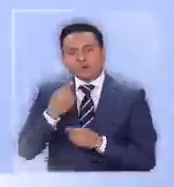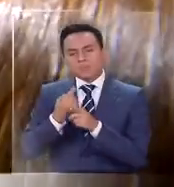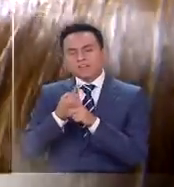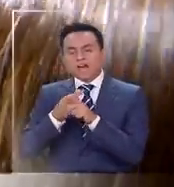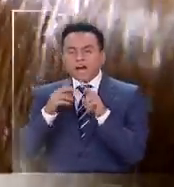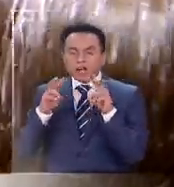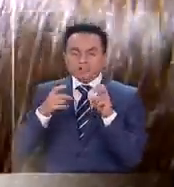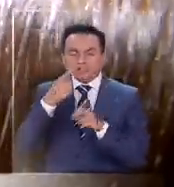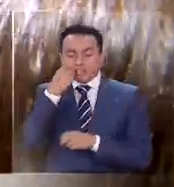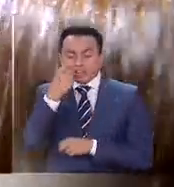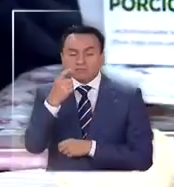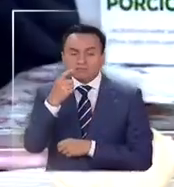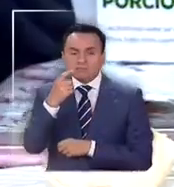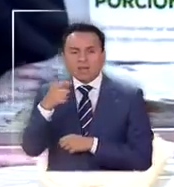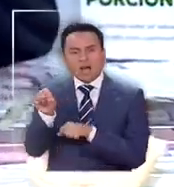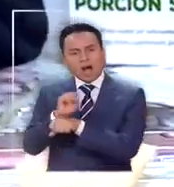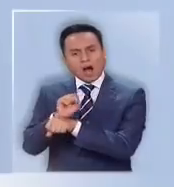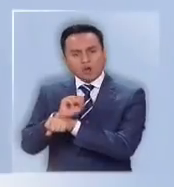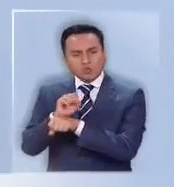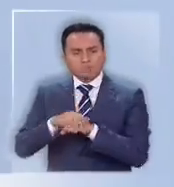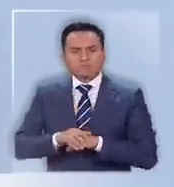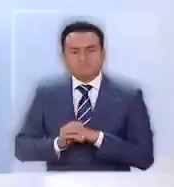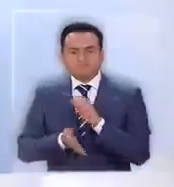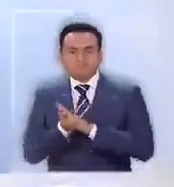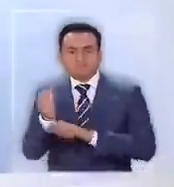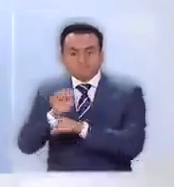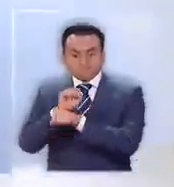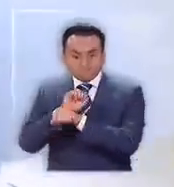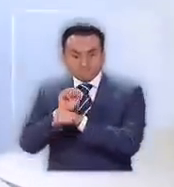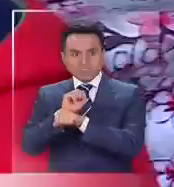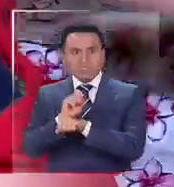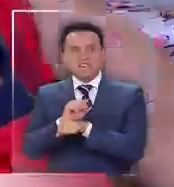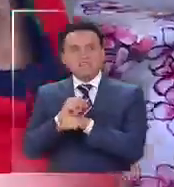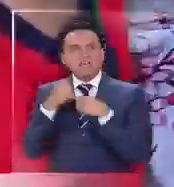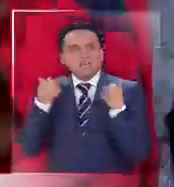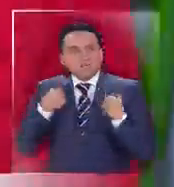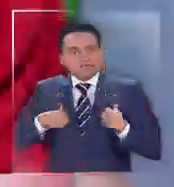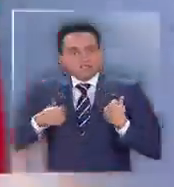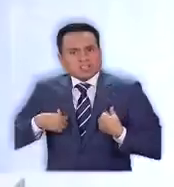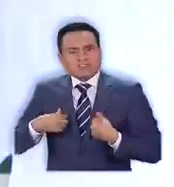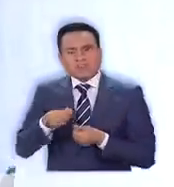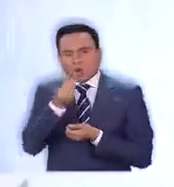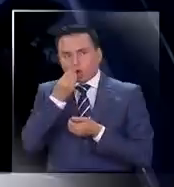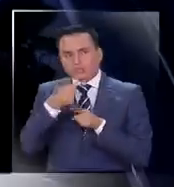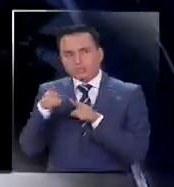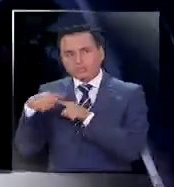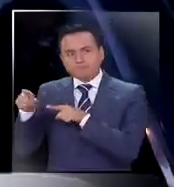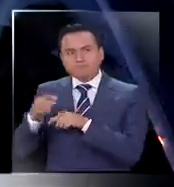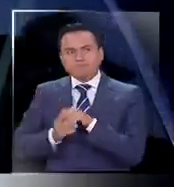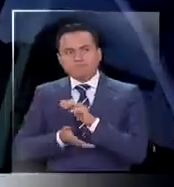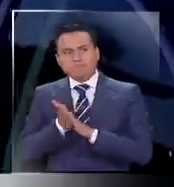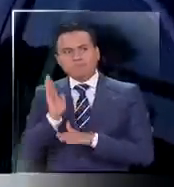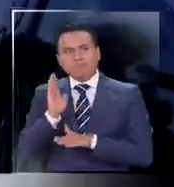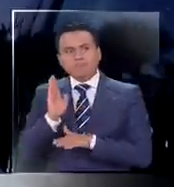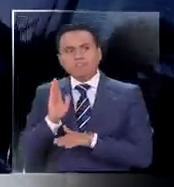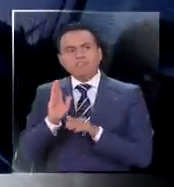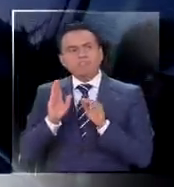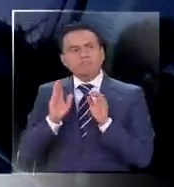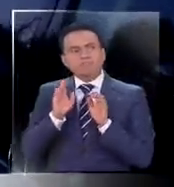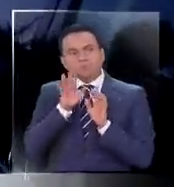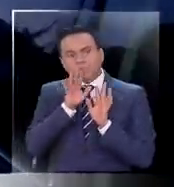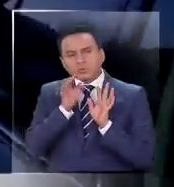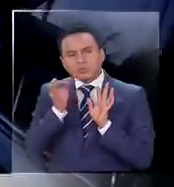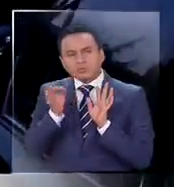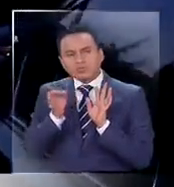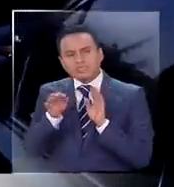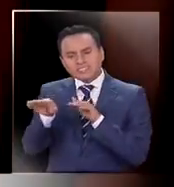algo más serio es en el auto. Salen al auto. Las mochilas, la colación, vamos. Y si tú te las haces 10 minutos, te